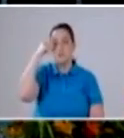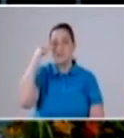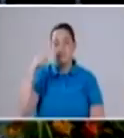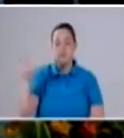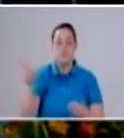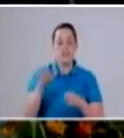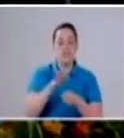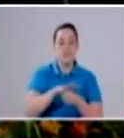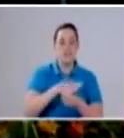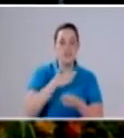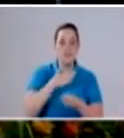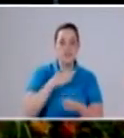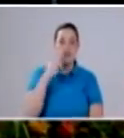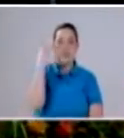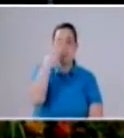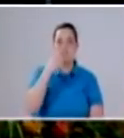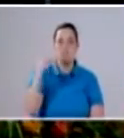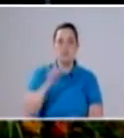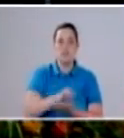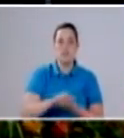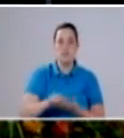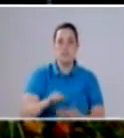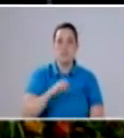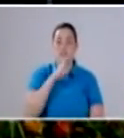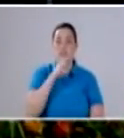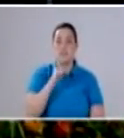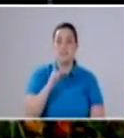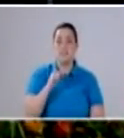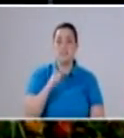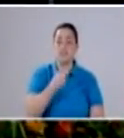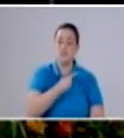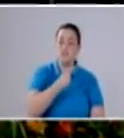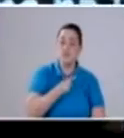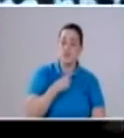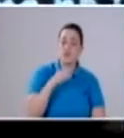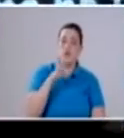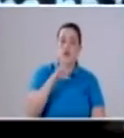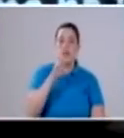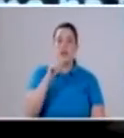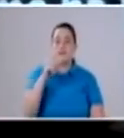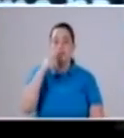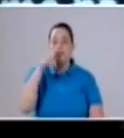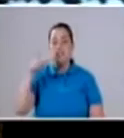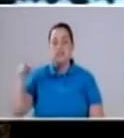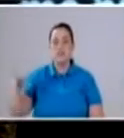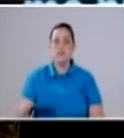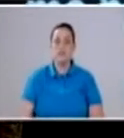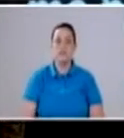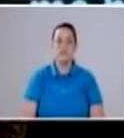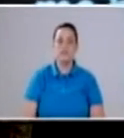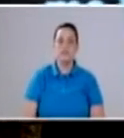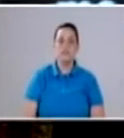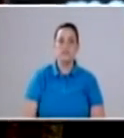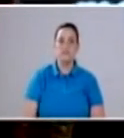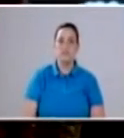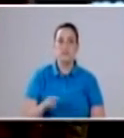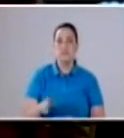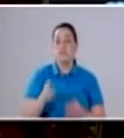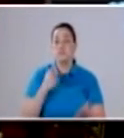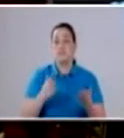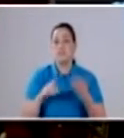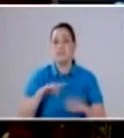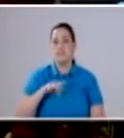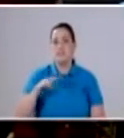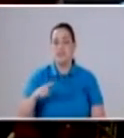llenura del Espíritu Santo es hablar en lenguas únicamente. Y eso tal vez será el inicio,